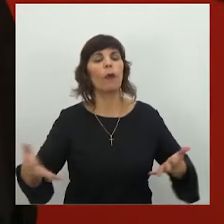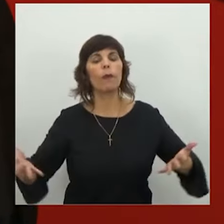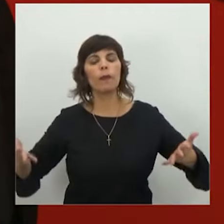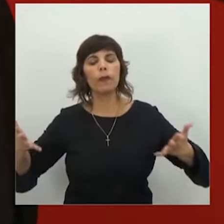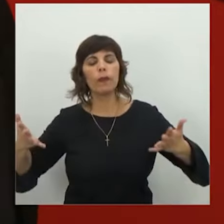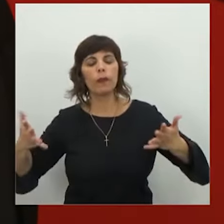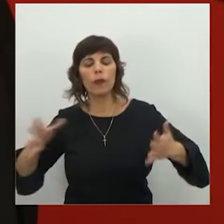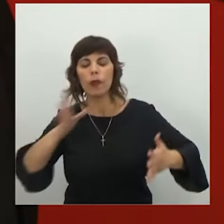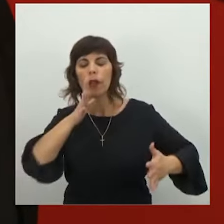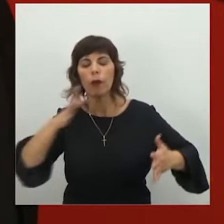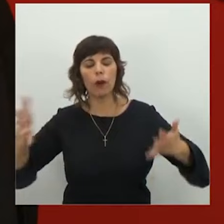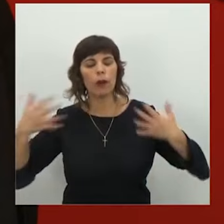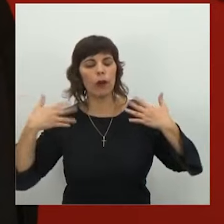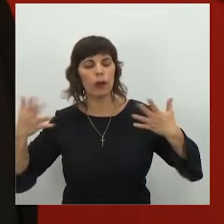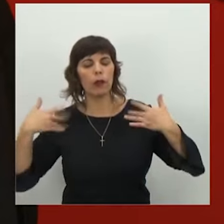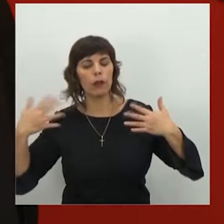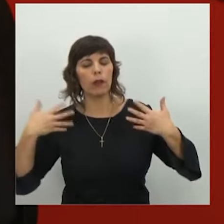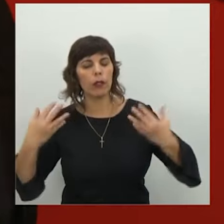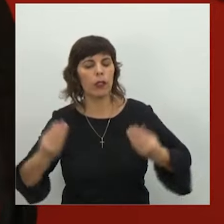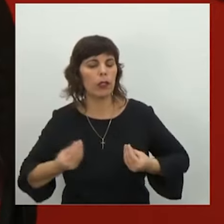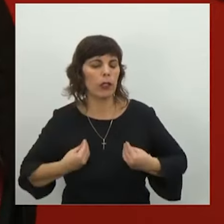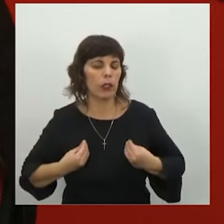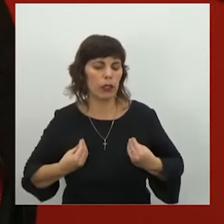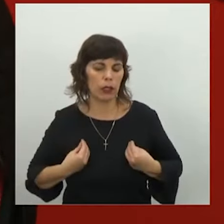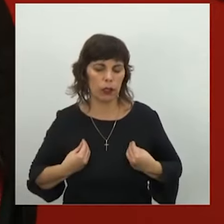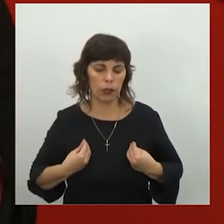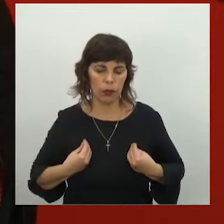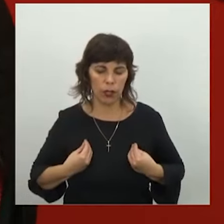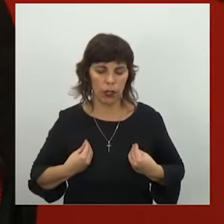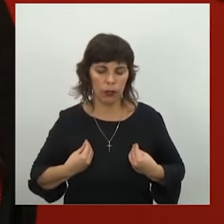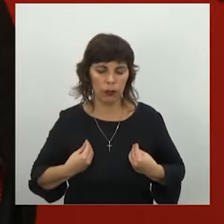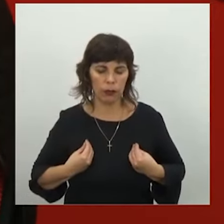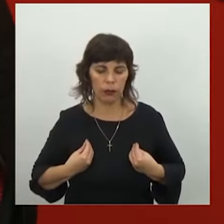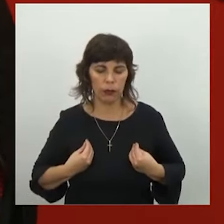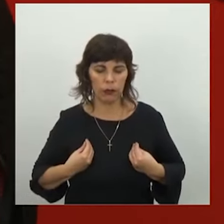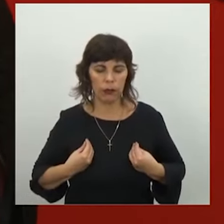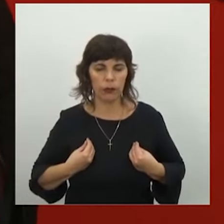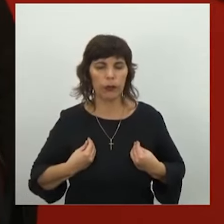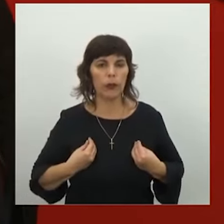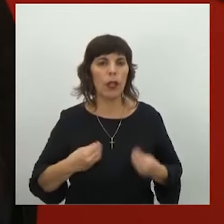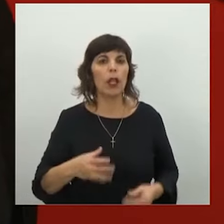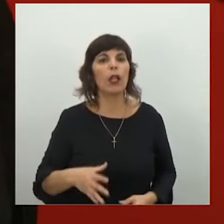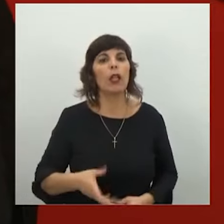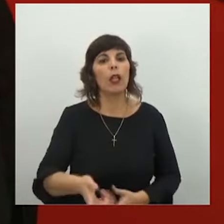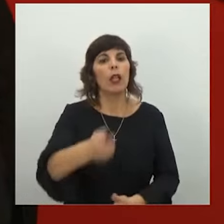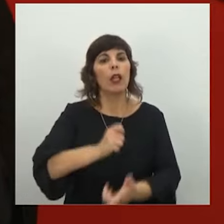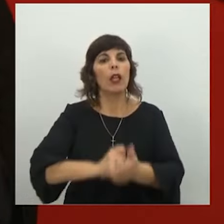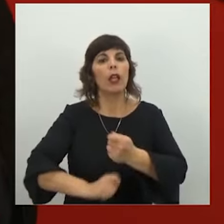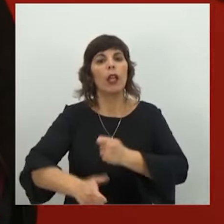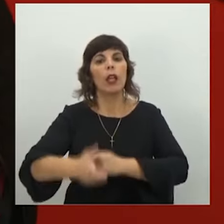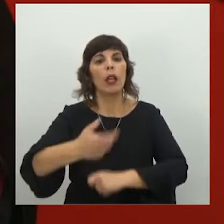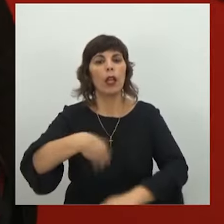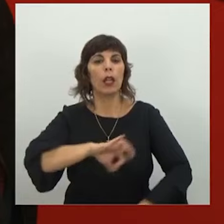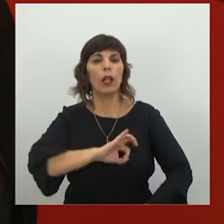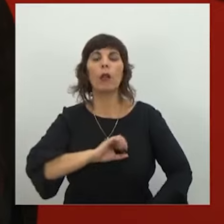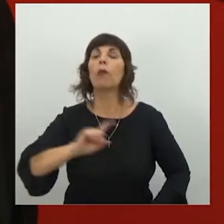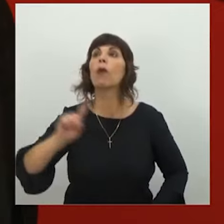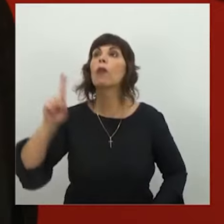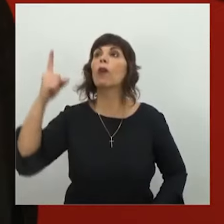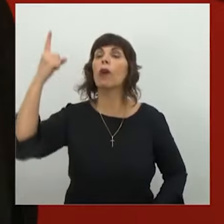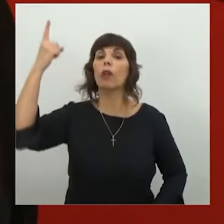agua fresca. El pozo del Señor es la palabra. El agua del